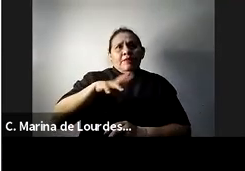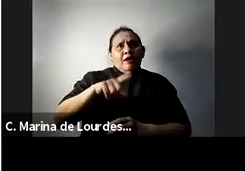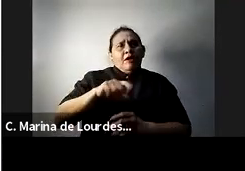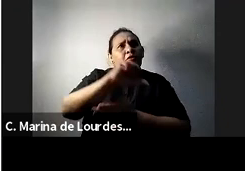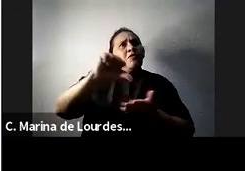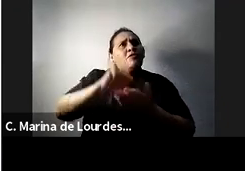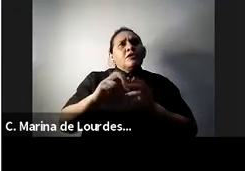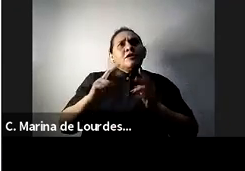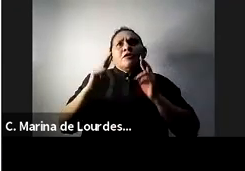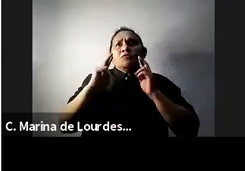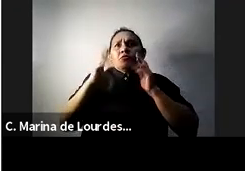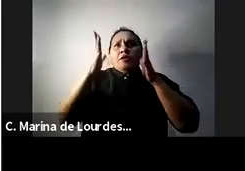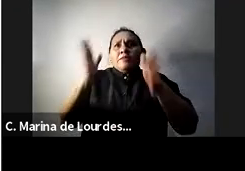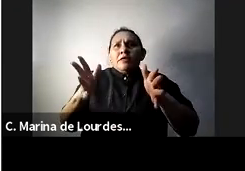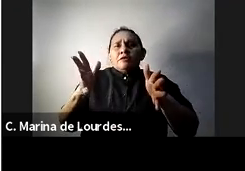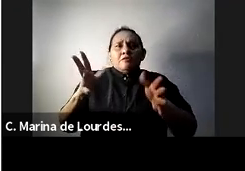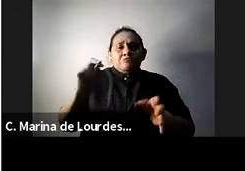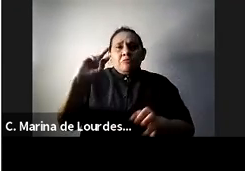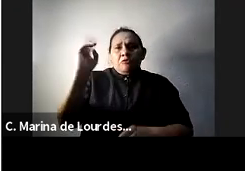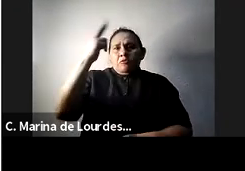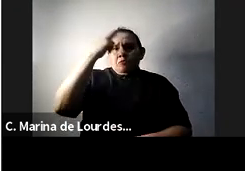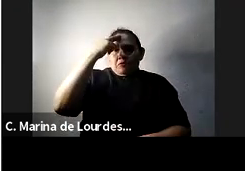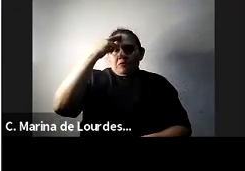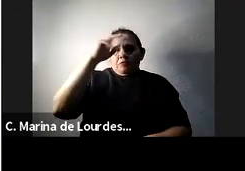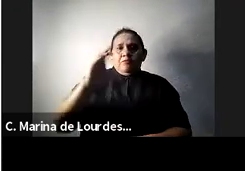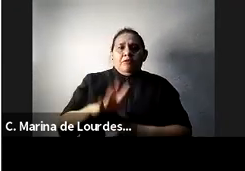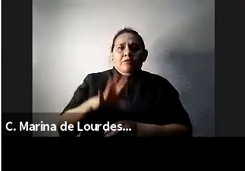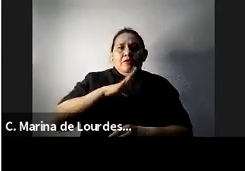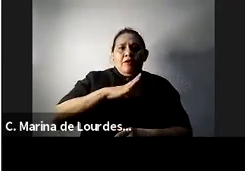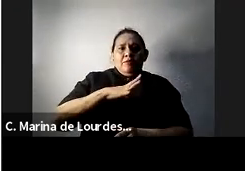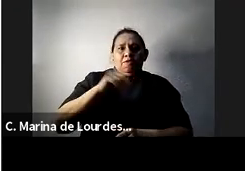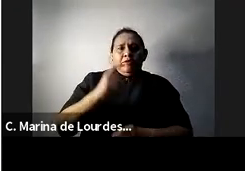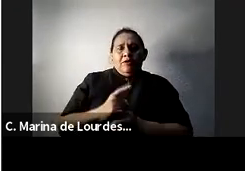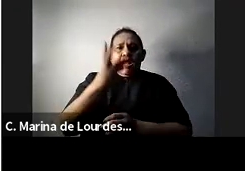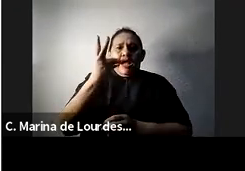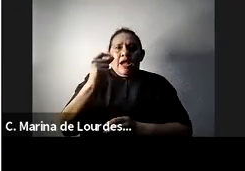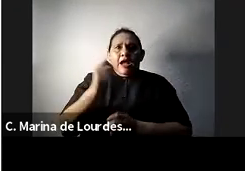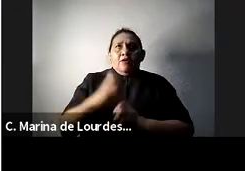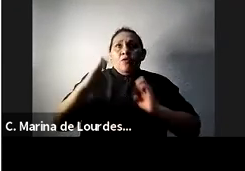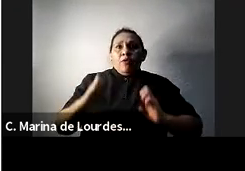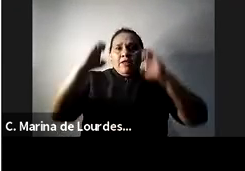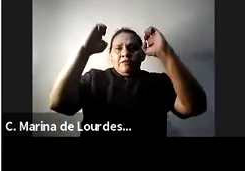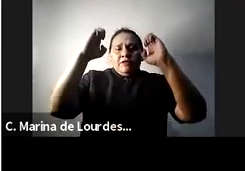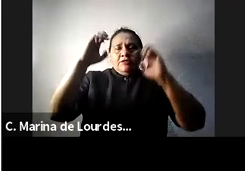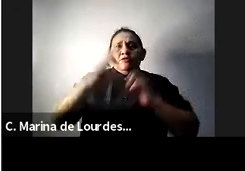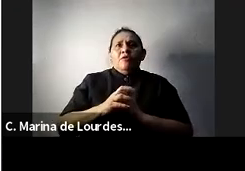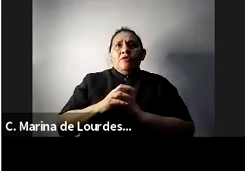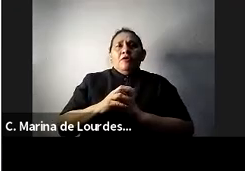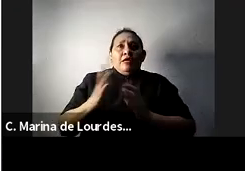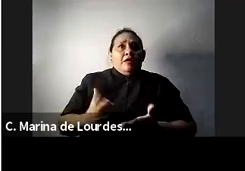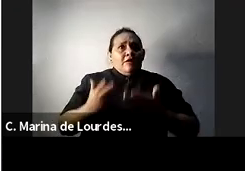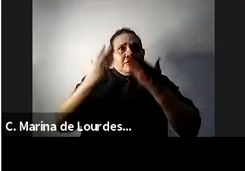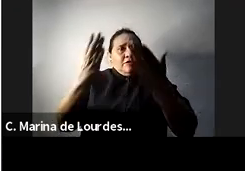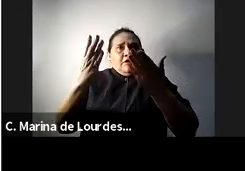rehabilitación o algo así, pero había algún edificio, algún inmueble que ofrecía un servicio de primera